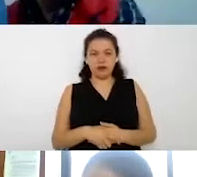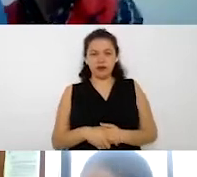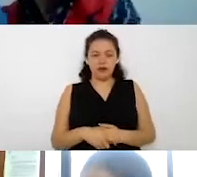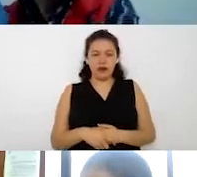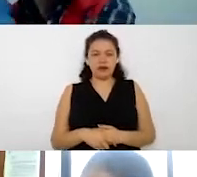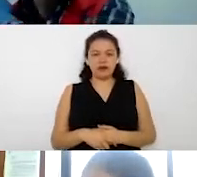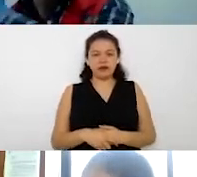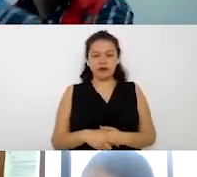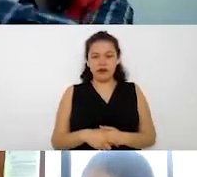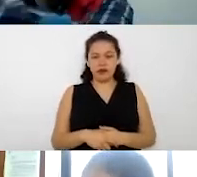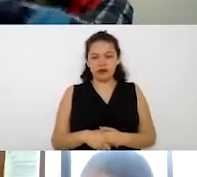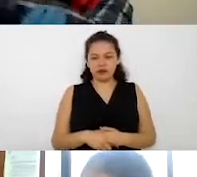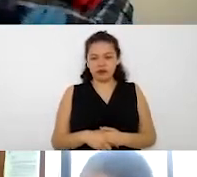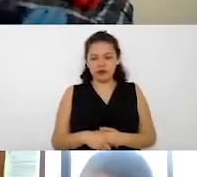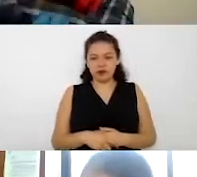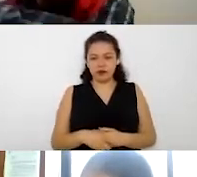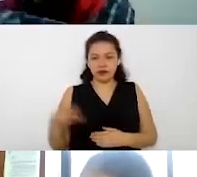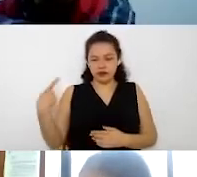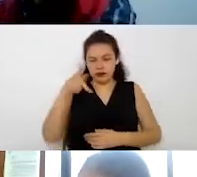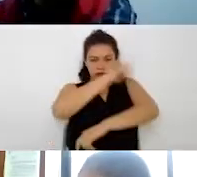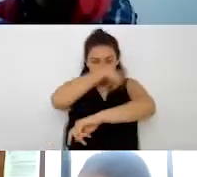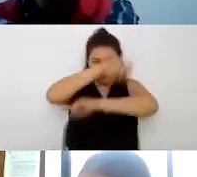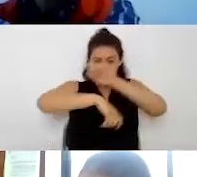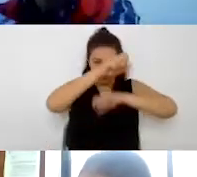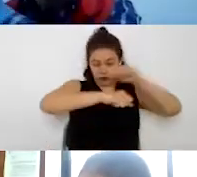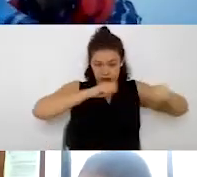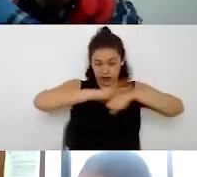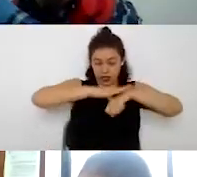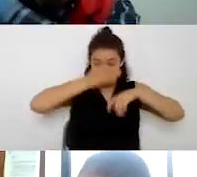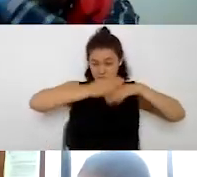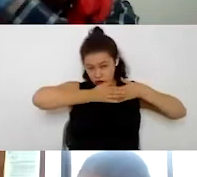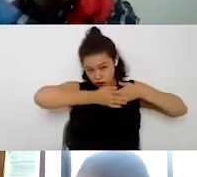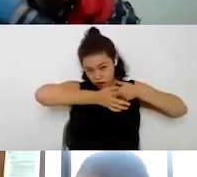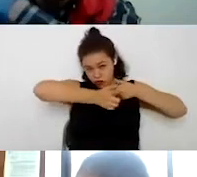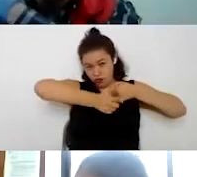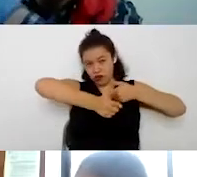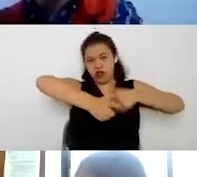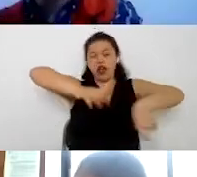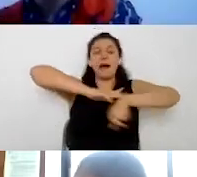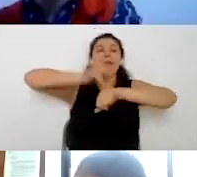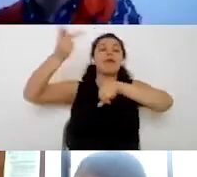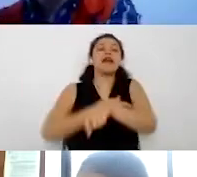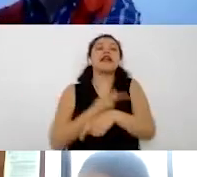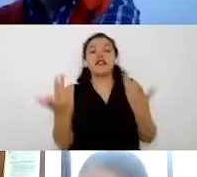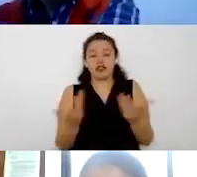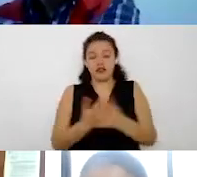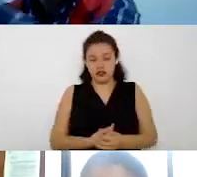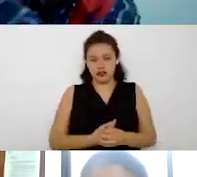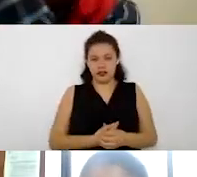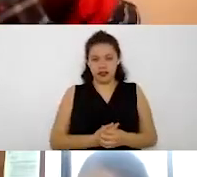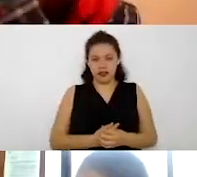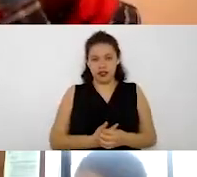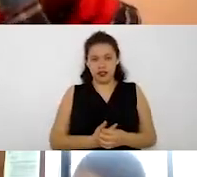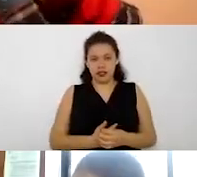Pero si ese torniquete se queda más tiempo ahí, lo que va a provocar o la consecuencia que vamos a tener va a ser